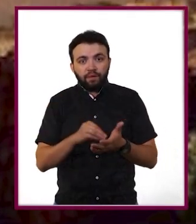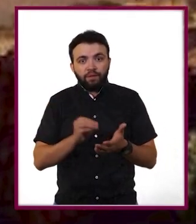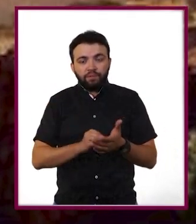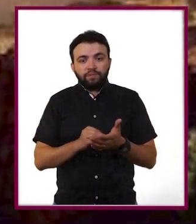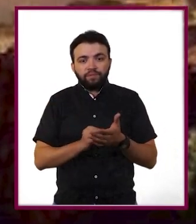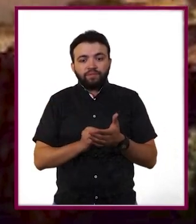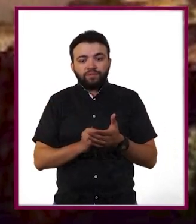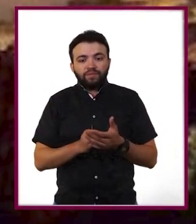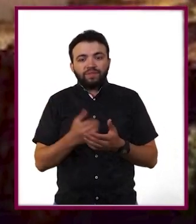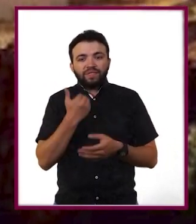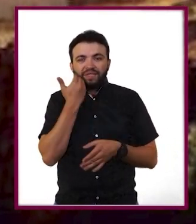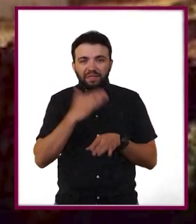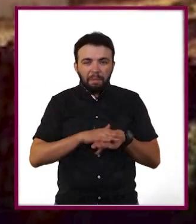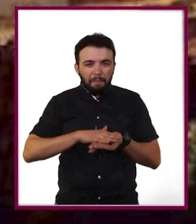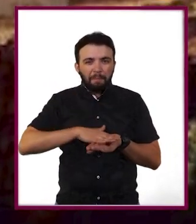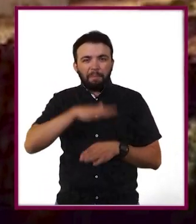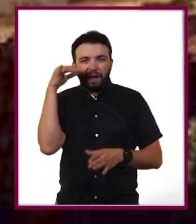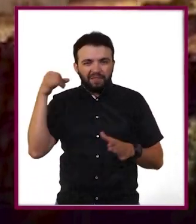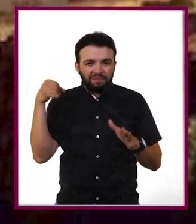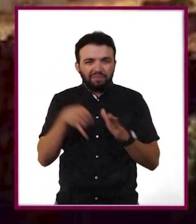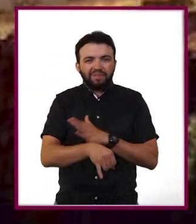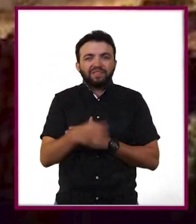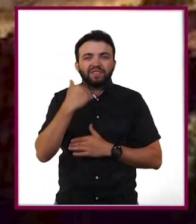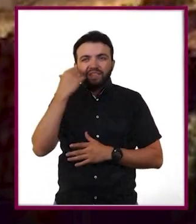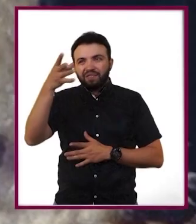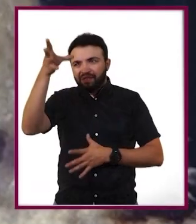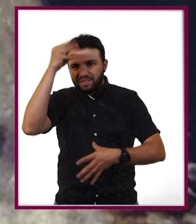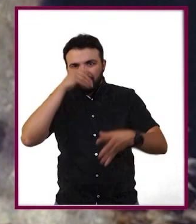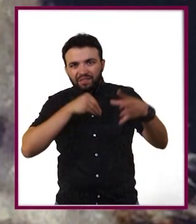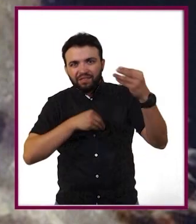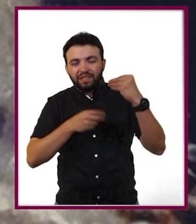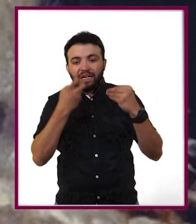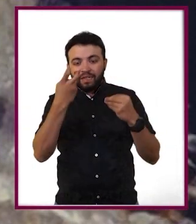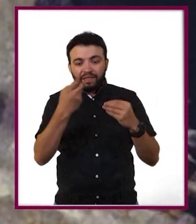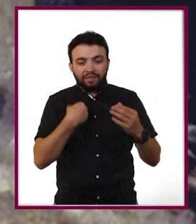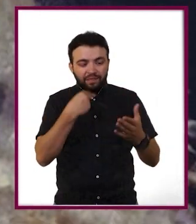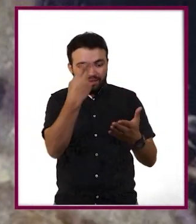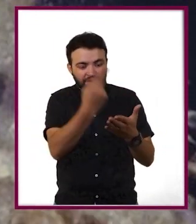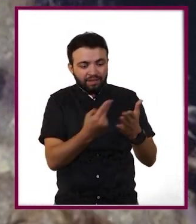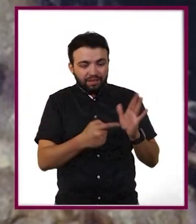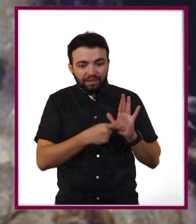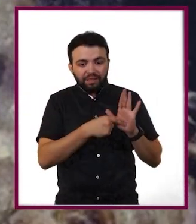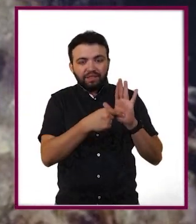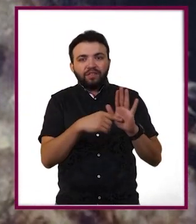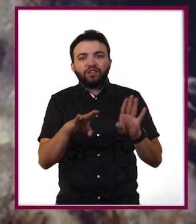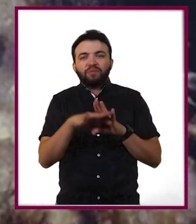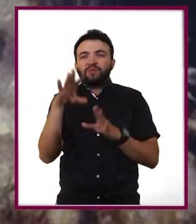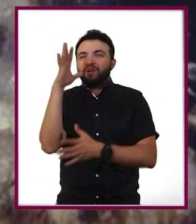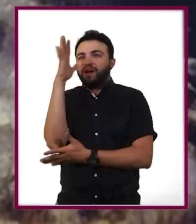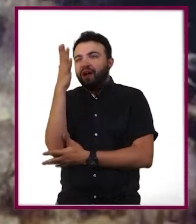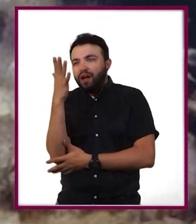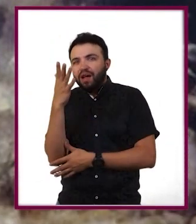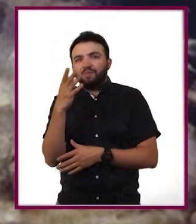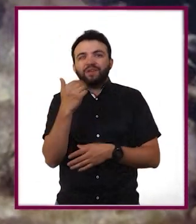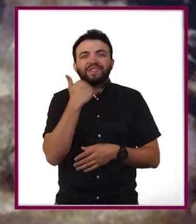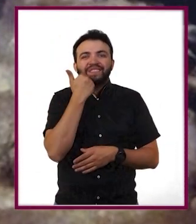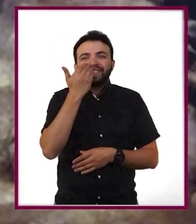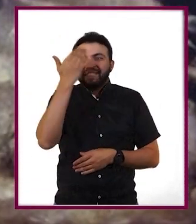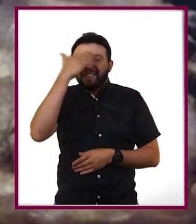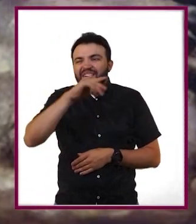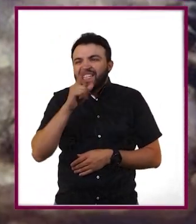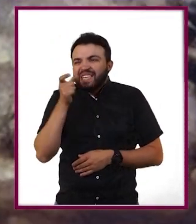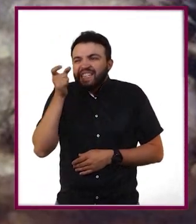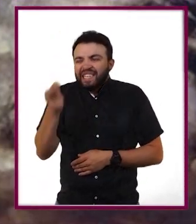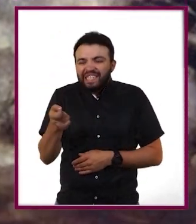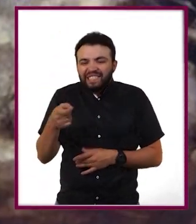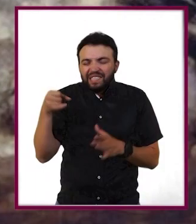tiene todavía una gran inquietud de que él le quiere saber que aquello que está representando, sea un